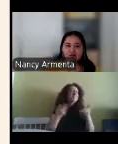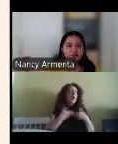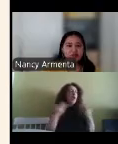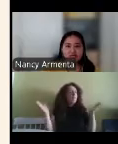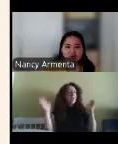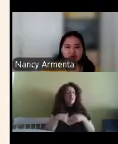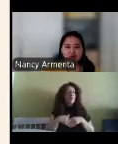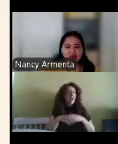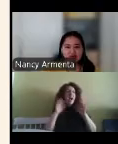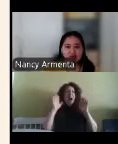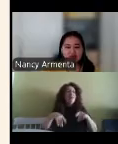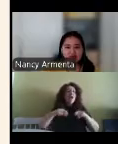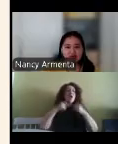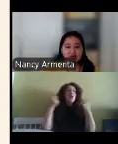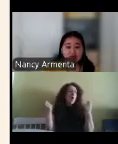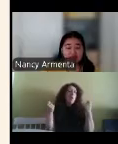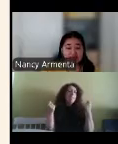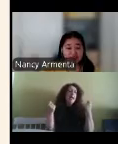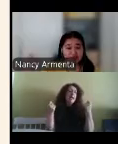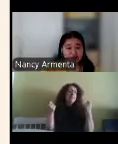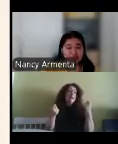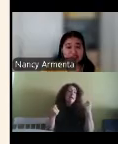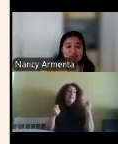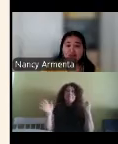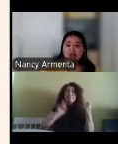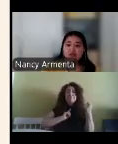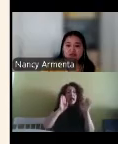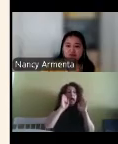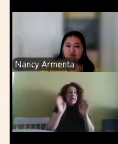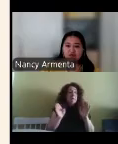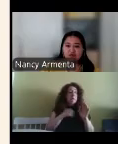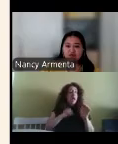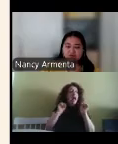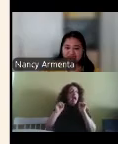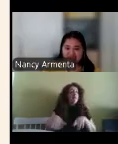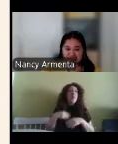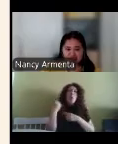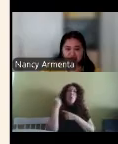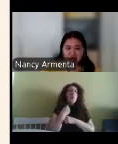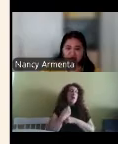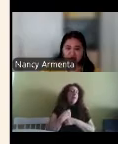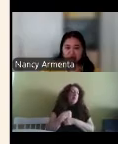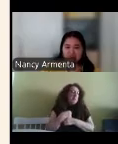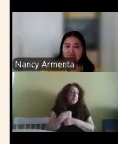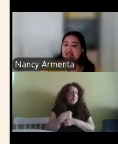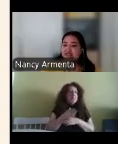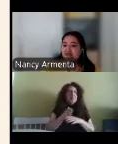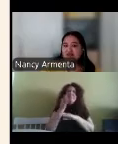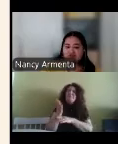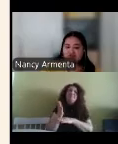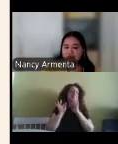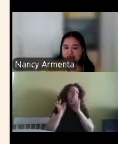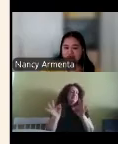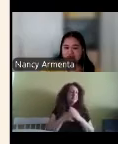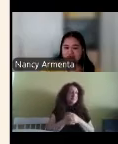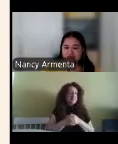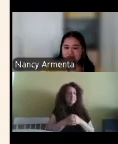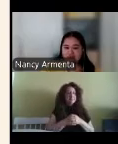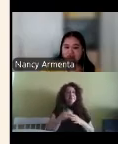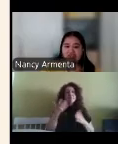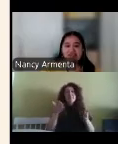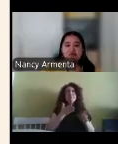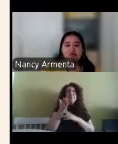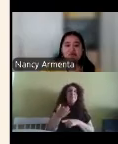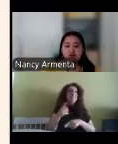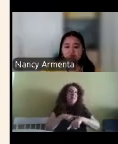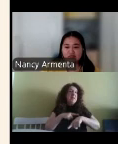se rompe esa continuidad de la atención. Las mujeres abandonan los cuidados, deciden no volver. Siento que fui a perder el tiempo,